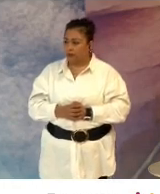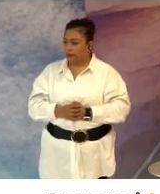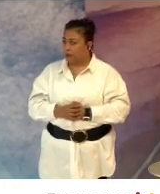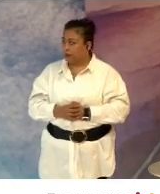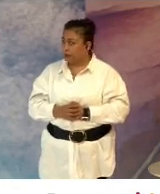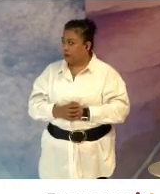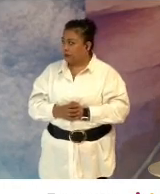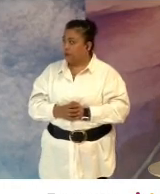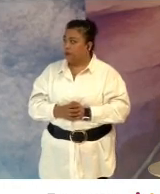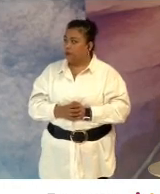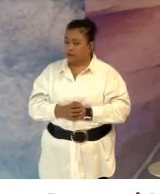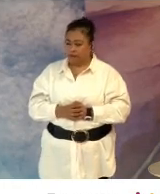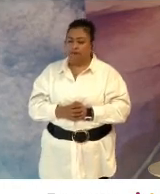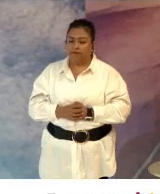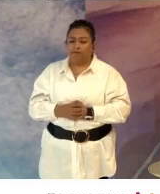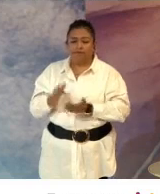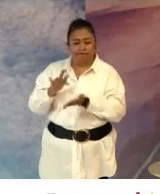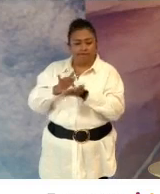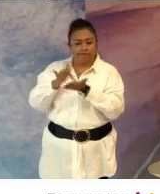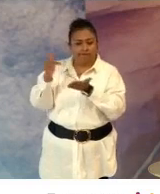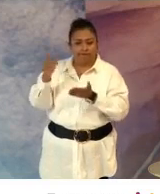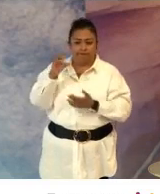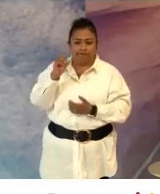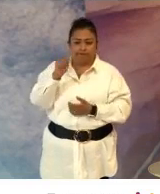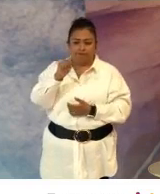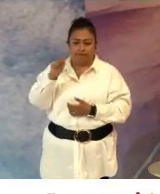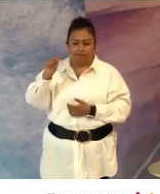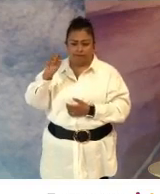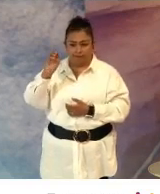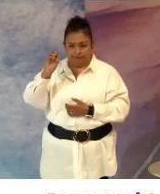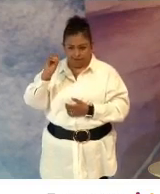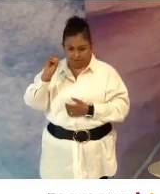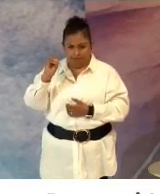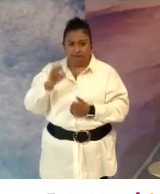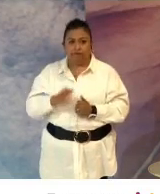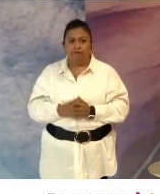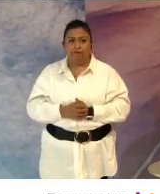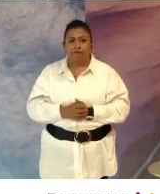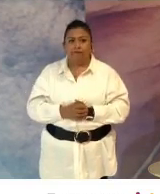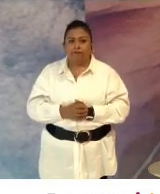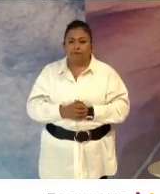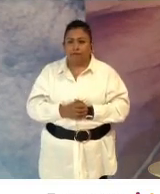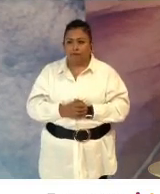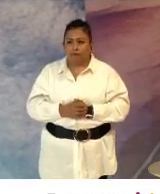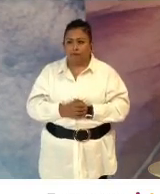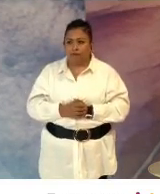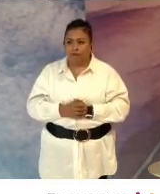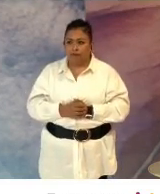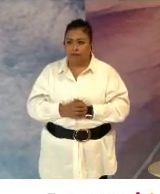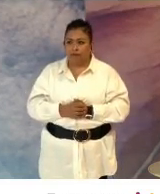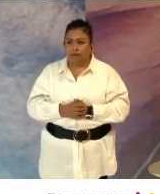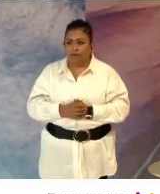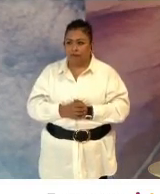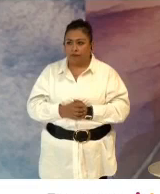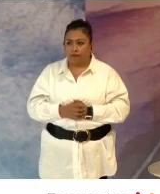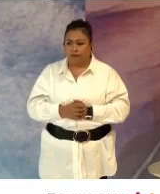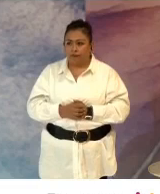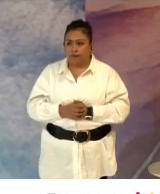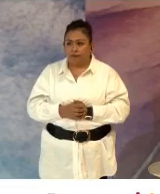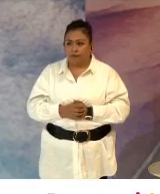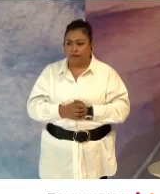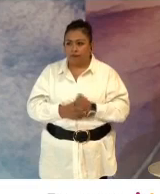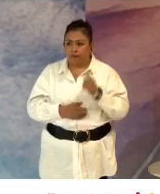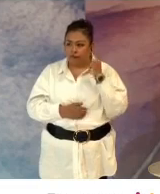Thank you very much, Otto. I would invite the audience just to take a long breath